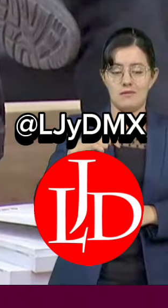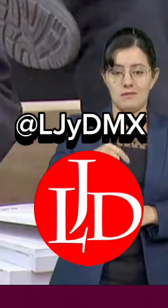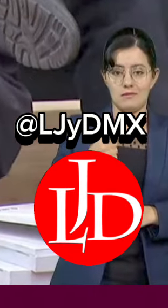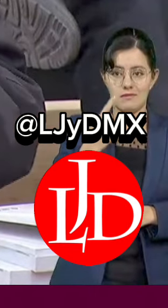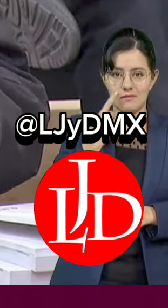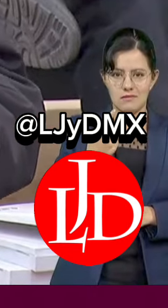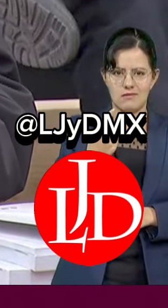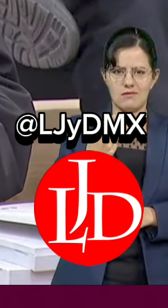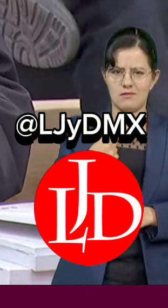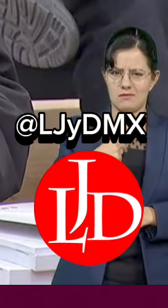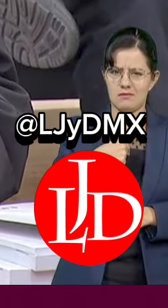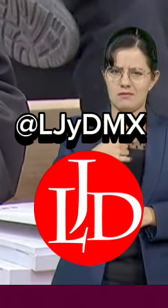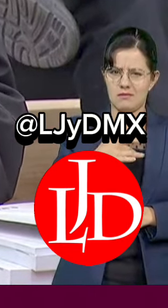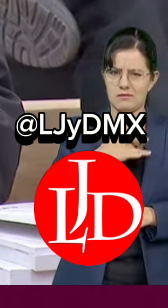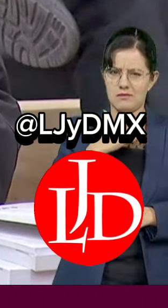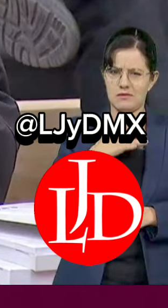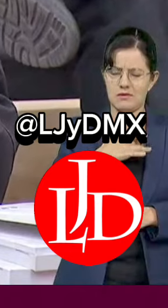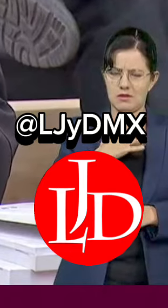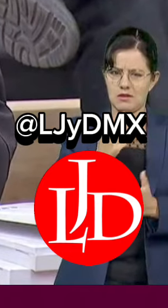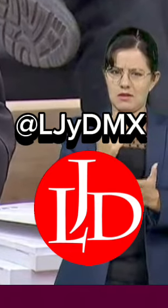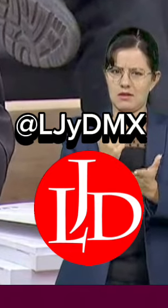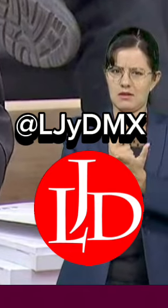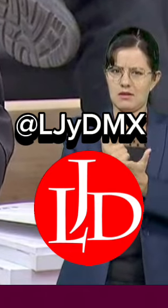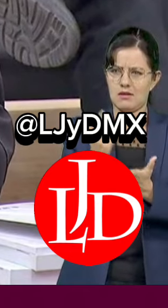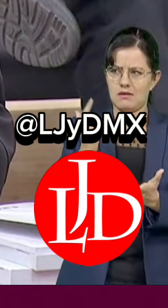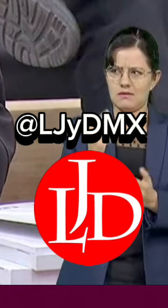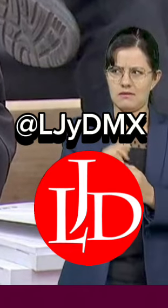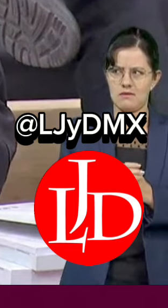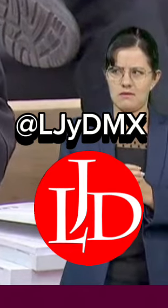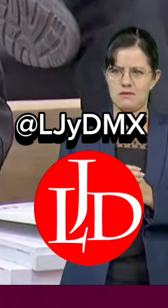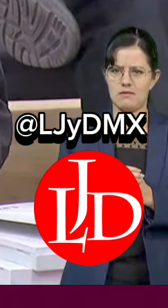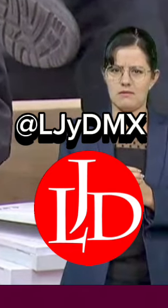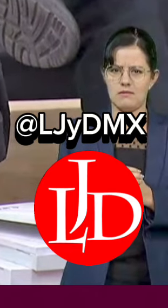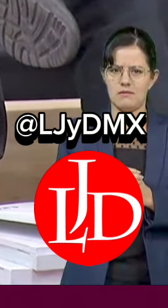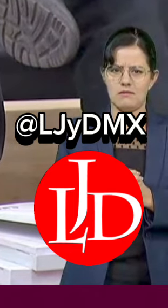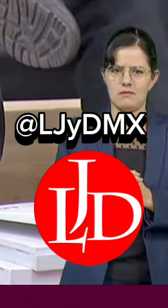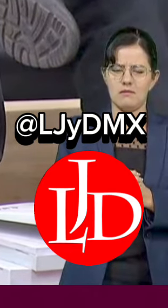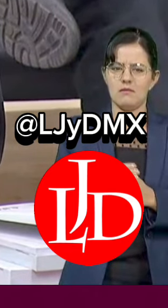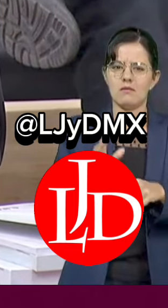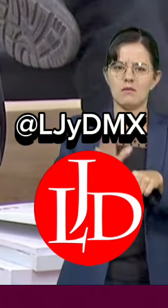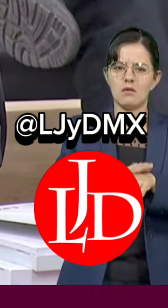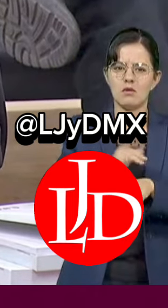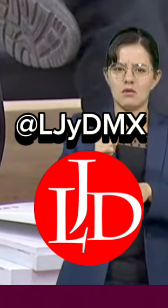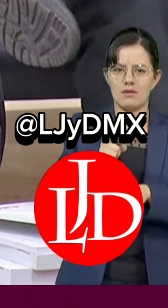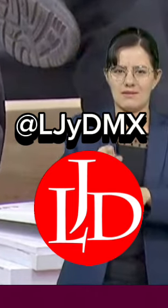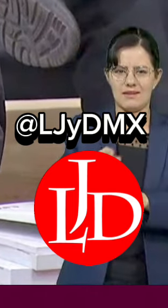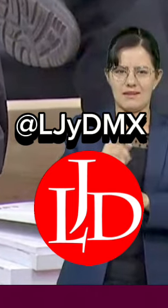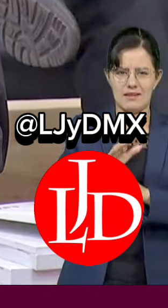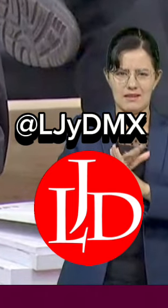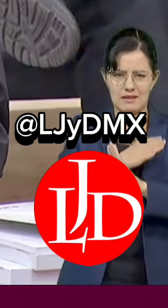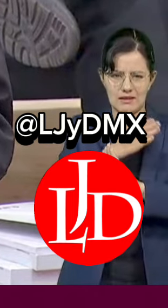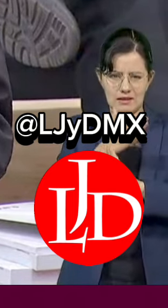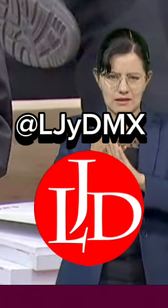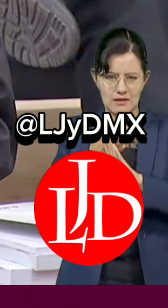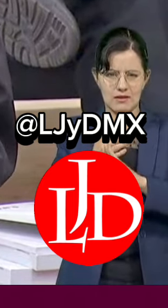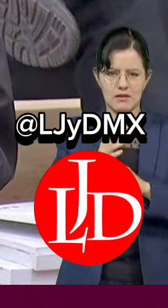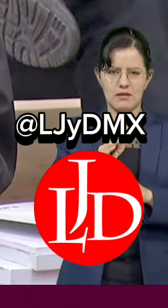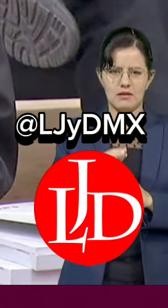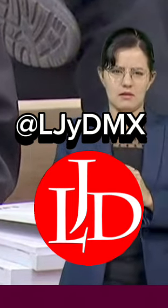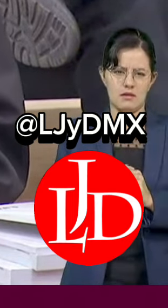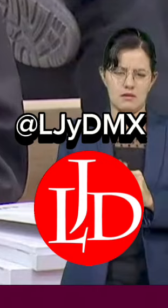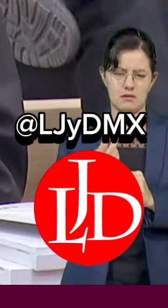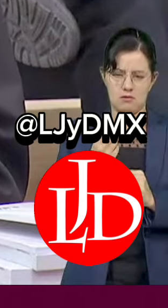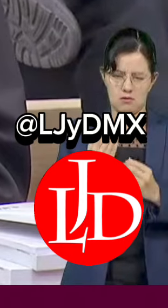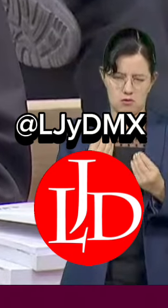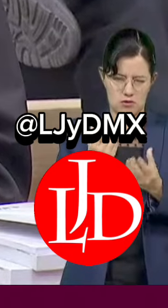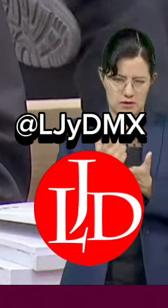de una agresión física, pues no muy grave, no menor,